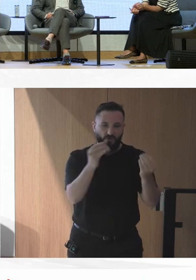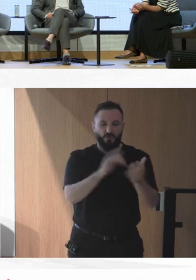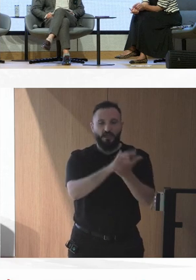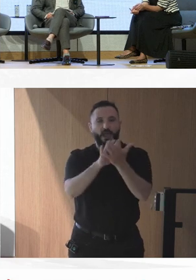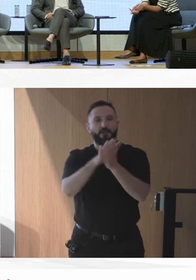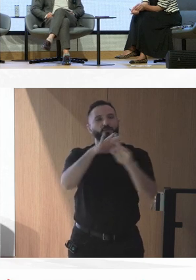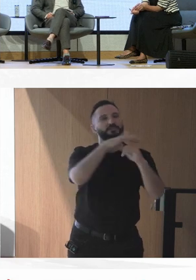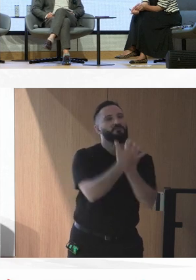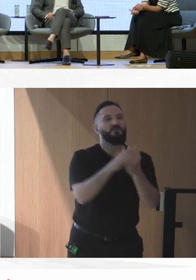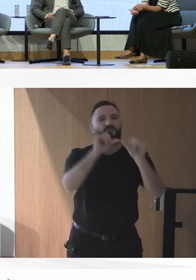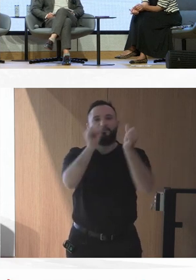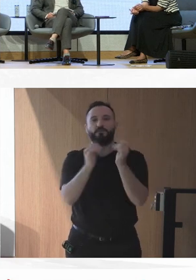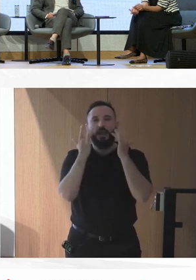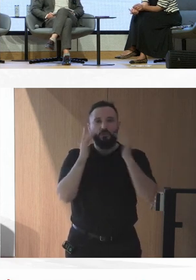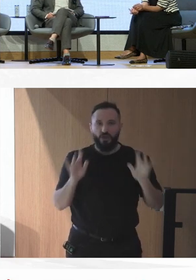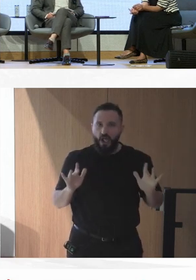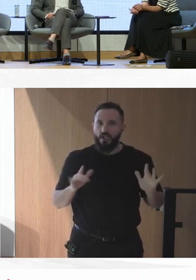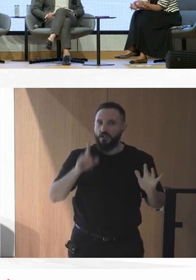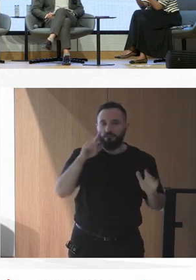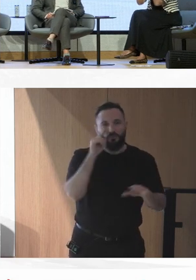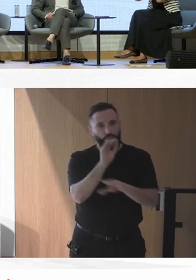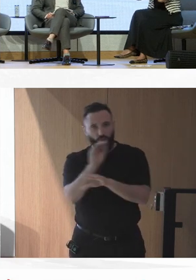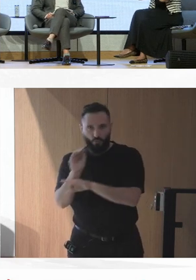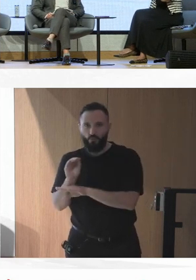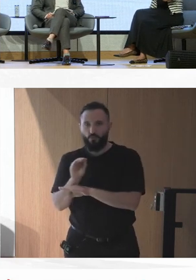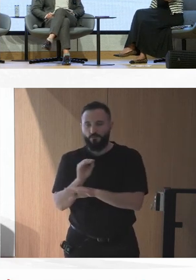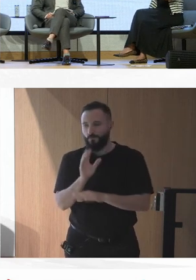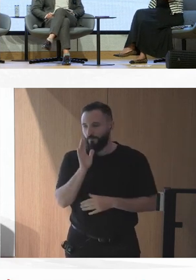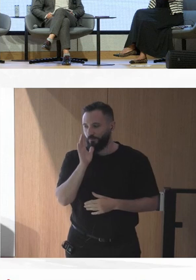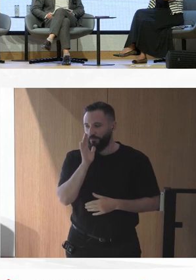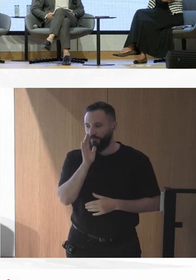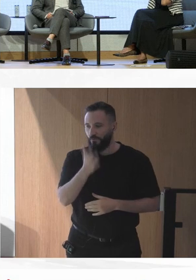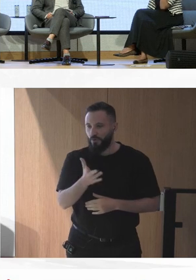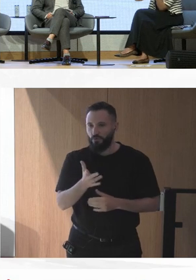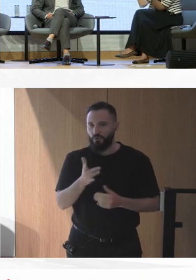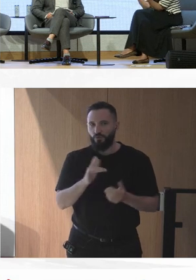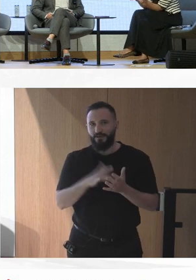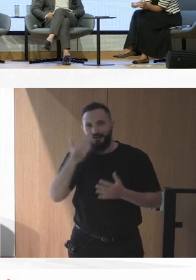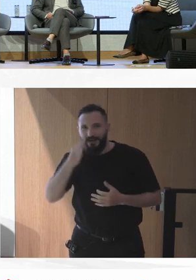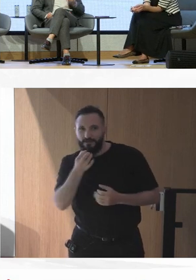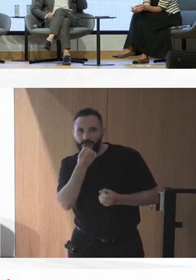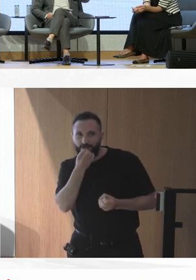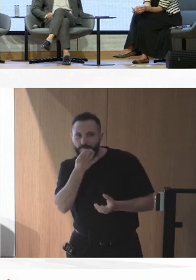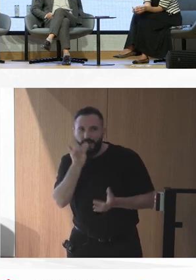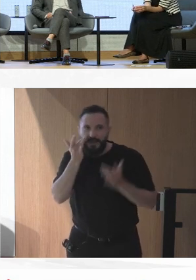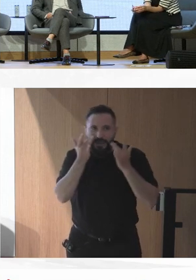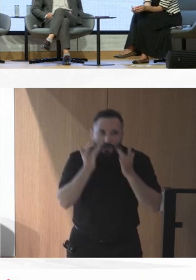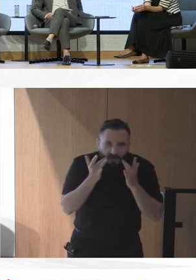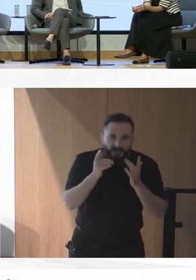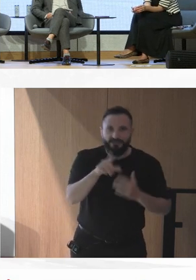manera neutral, pues también hay que tener cuidado porque igual no es tan neutral, ¿no? Hay que ver la